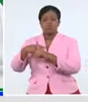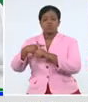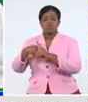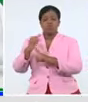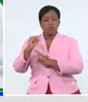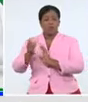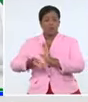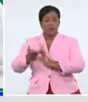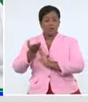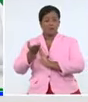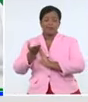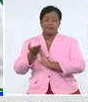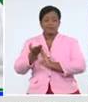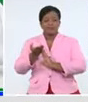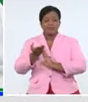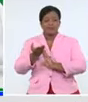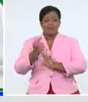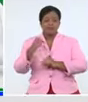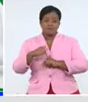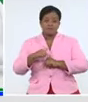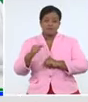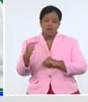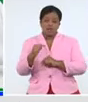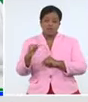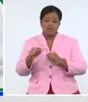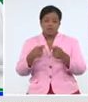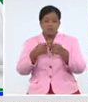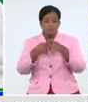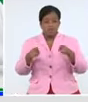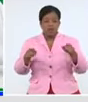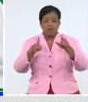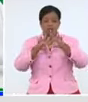casos activos. No obstante, ya se acumulan